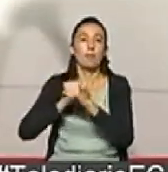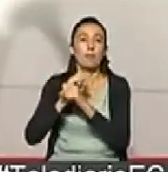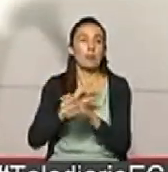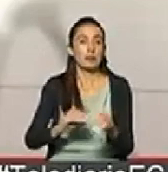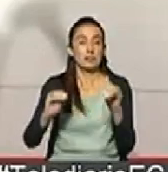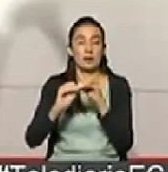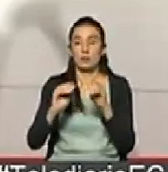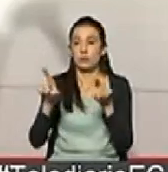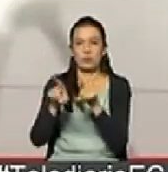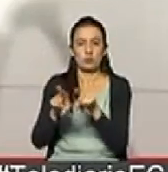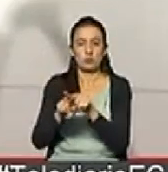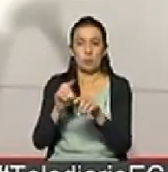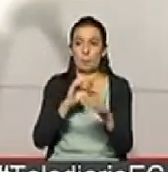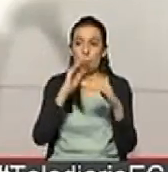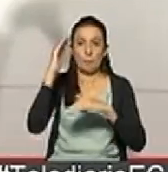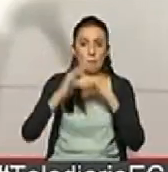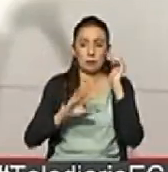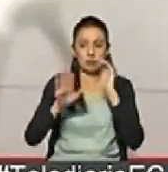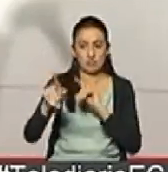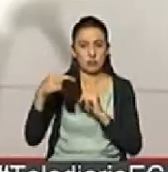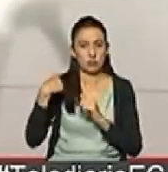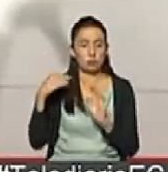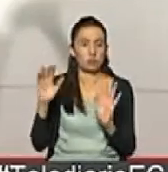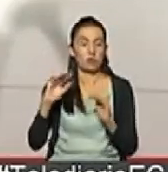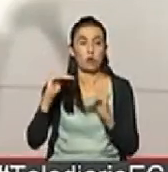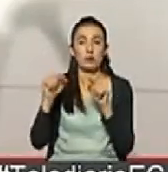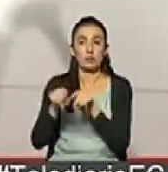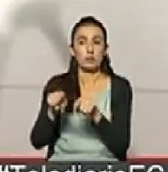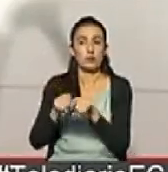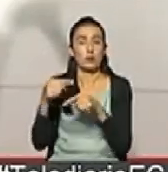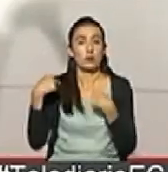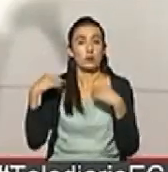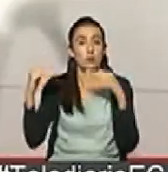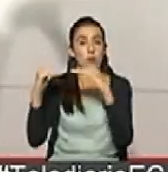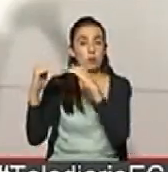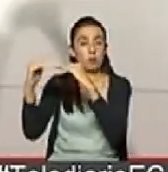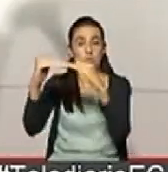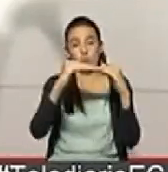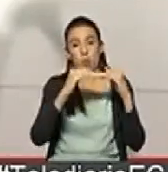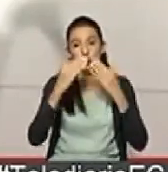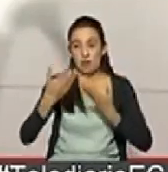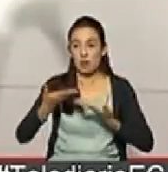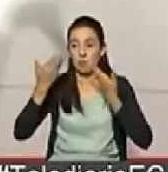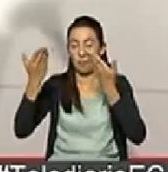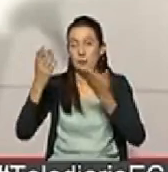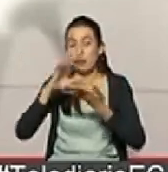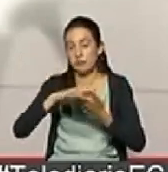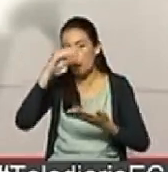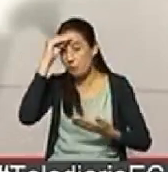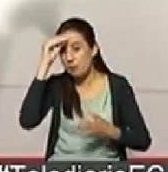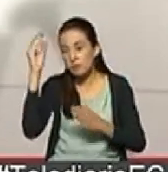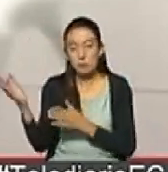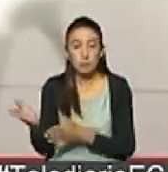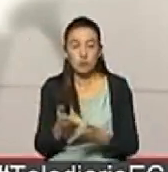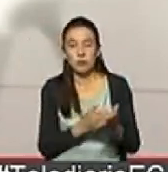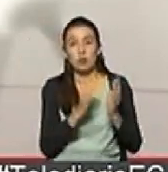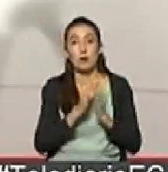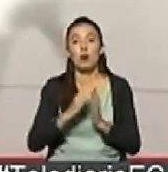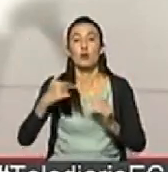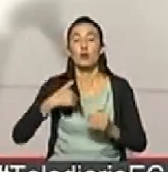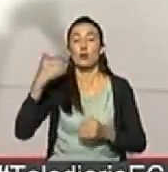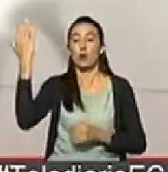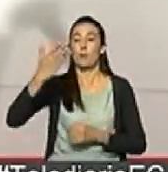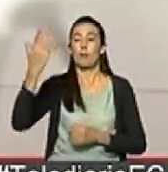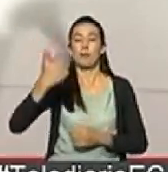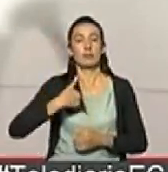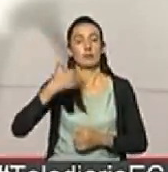ti, soy exactamente lo mismo que tú y finalmente estoy aprendiendo. Permíteme servirte. Es eso, ¿no? No es solamente el hecho de decir soy